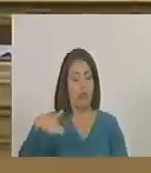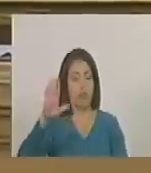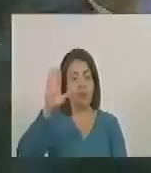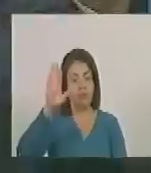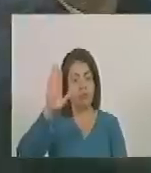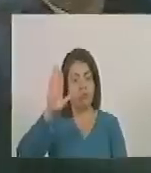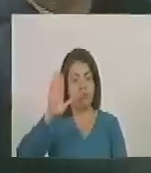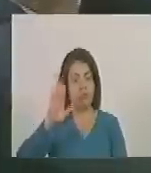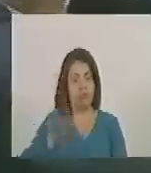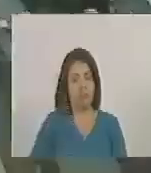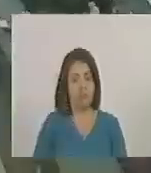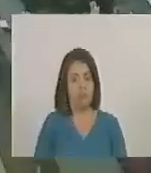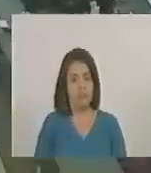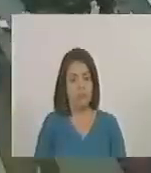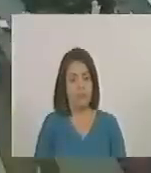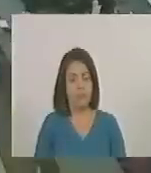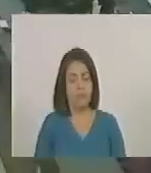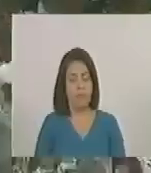costumbre.